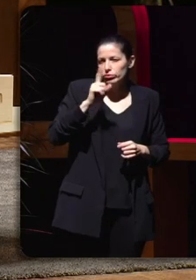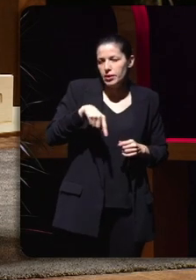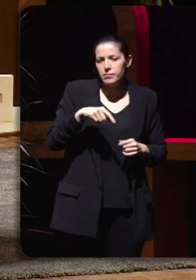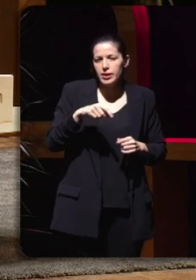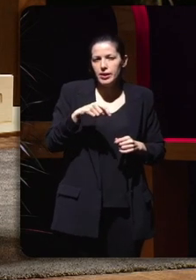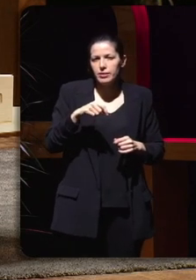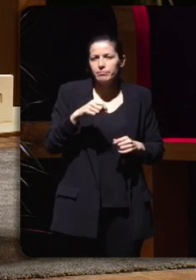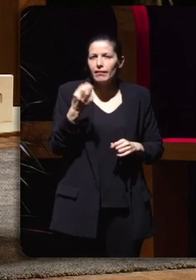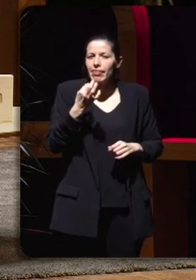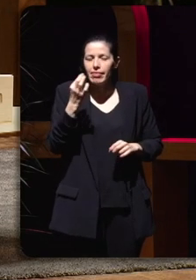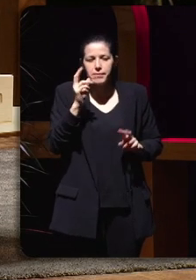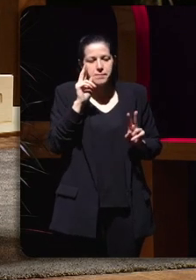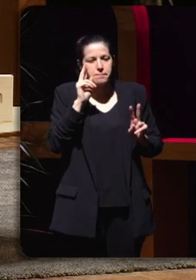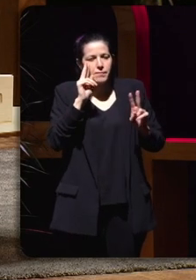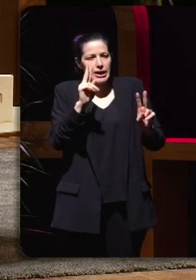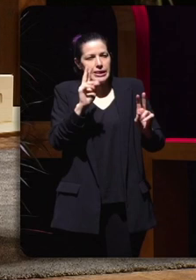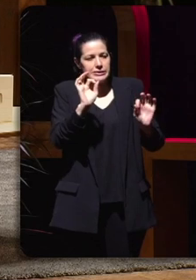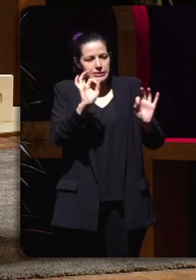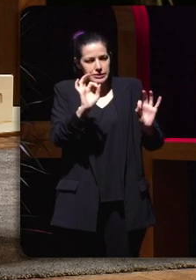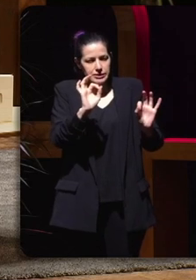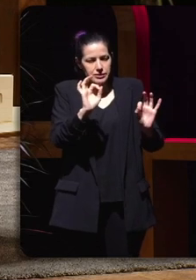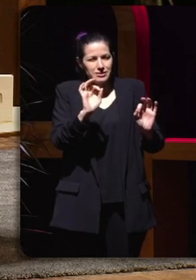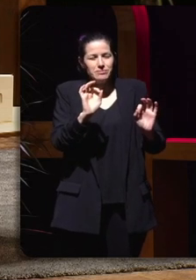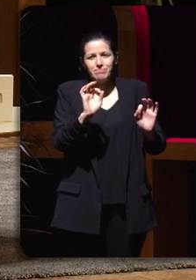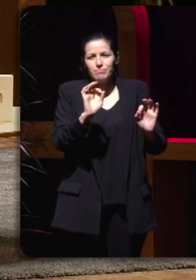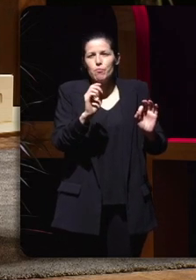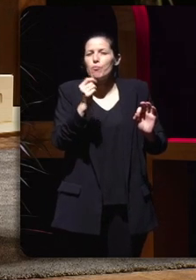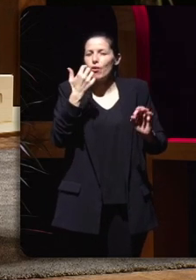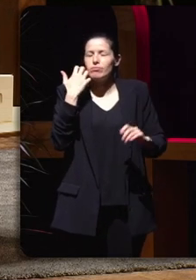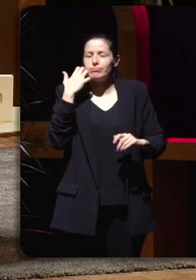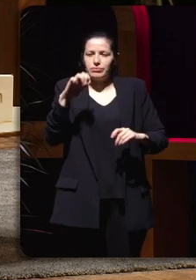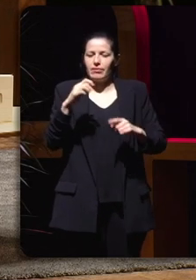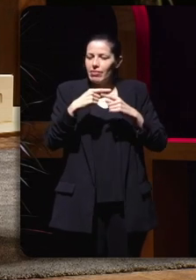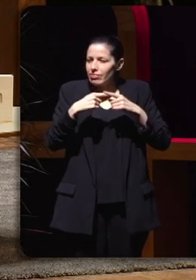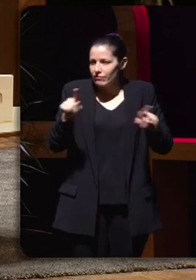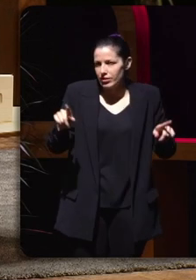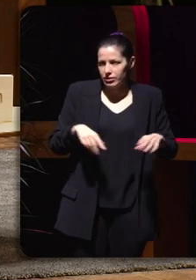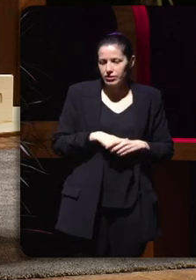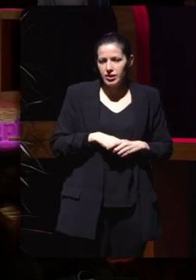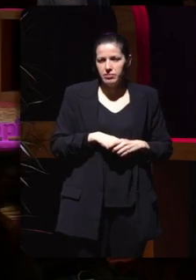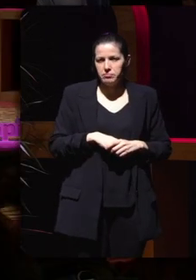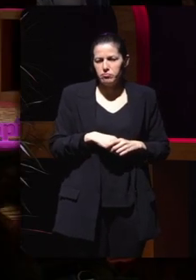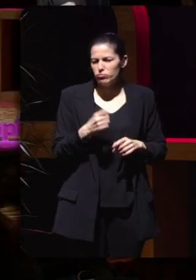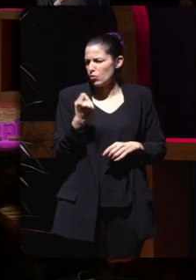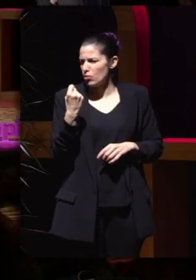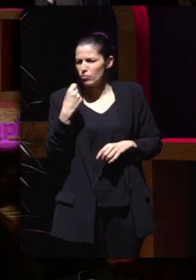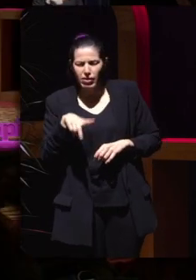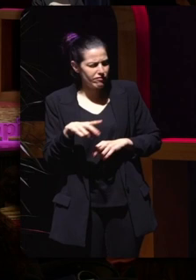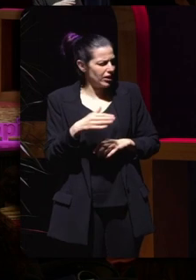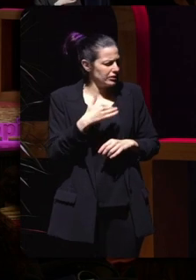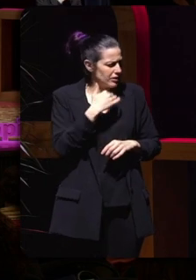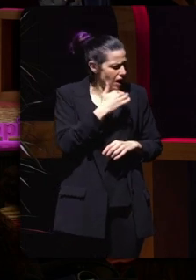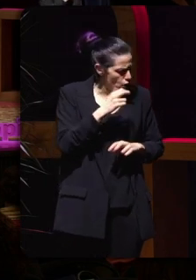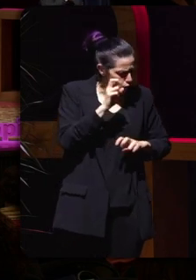algo particular algo que te diferencia Y probablemente no tiene que ser algo necesariamente buscado